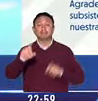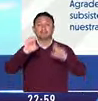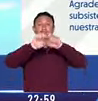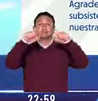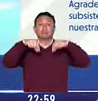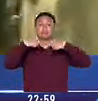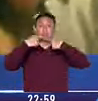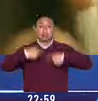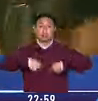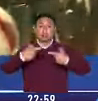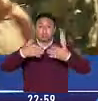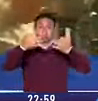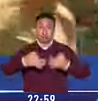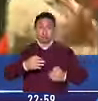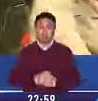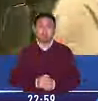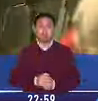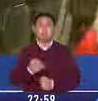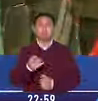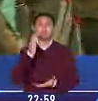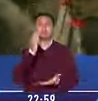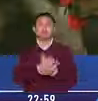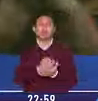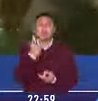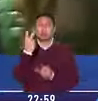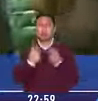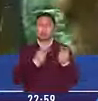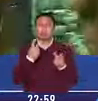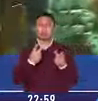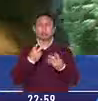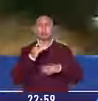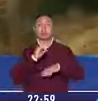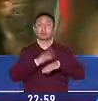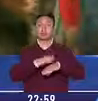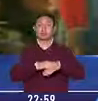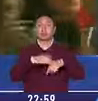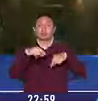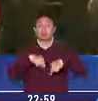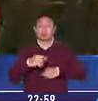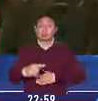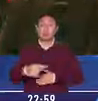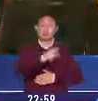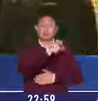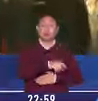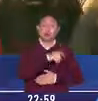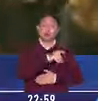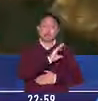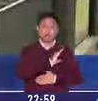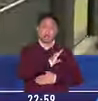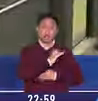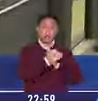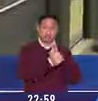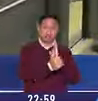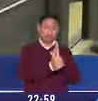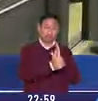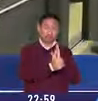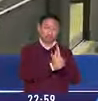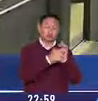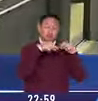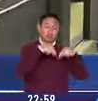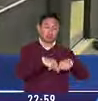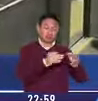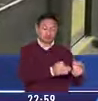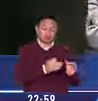un comunicado oficial. La suspensión de las visitas se debería a capacitaciones técnico-operativas que forman parte de la etapa